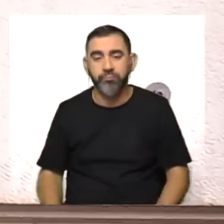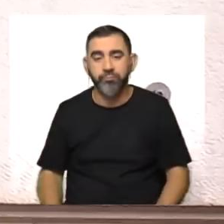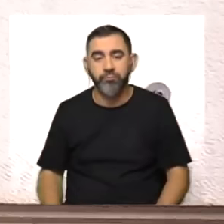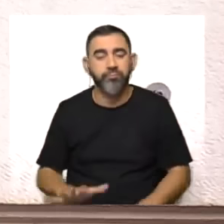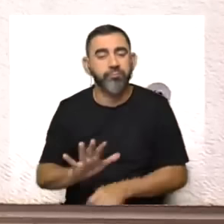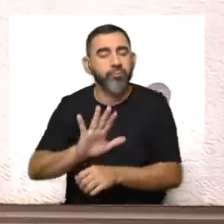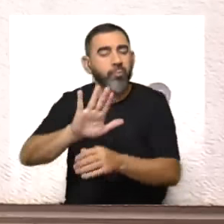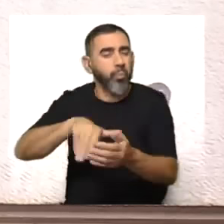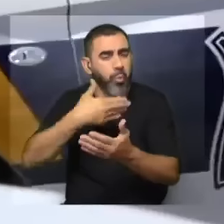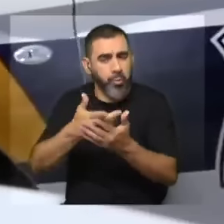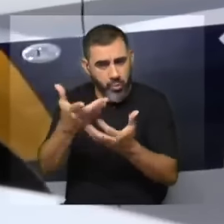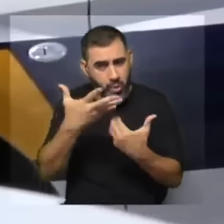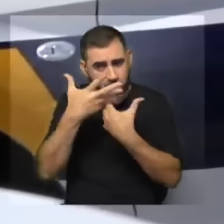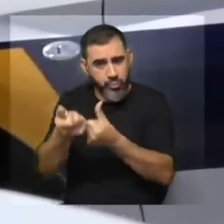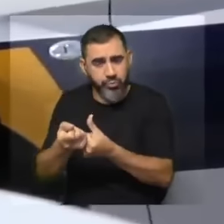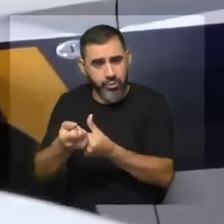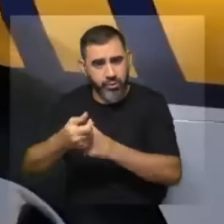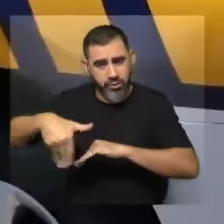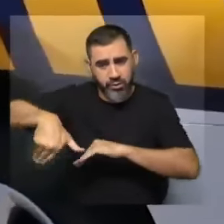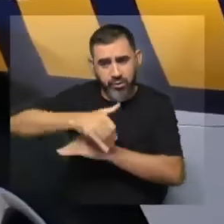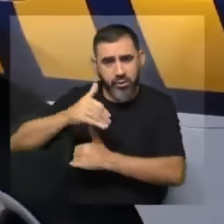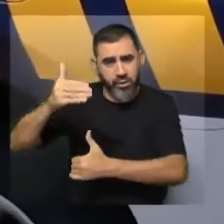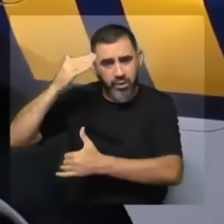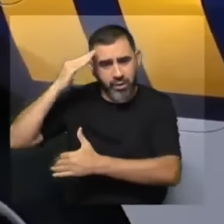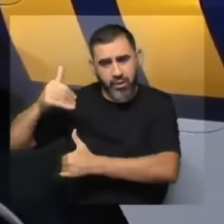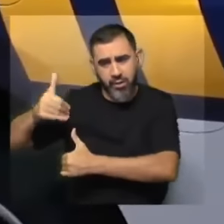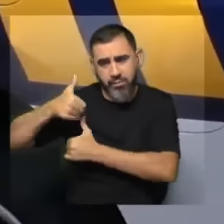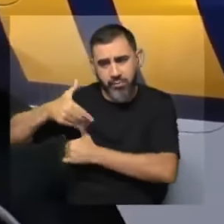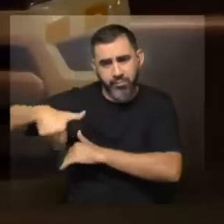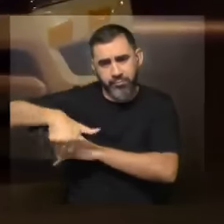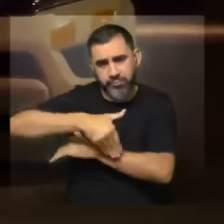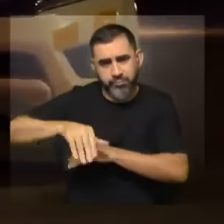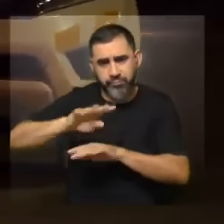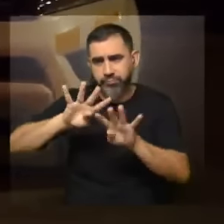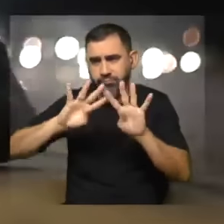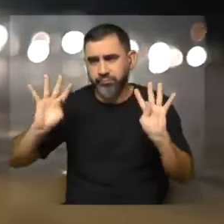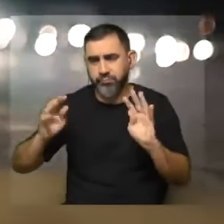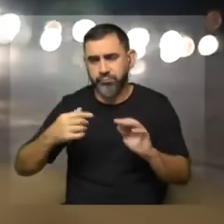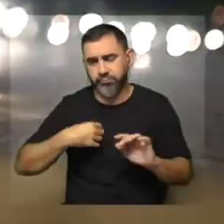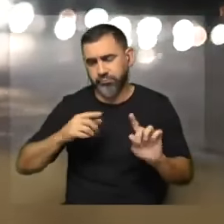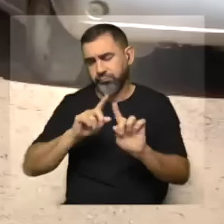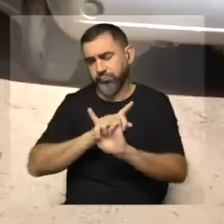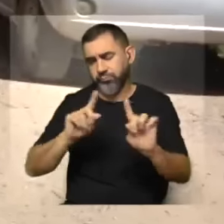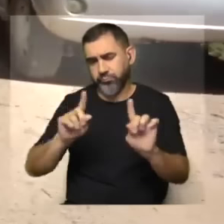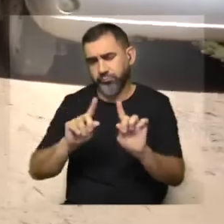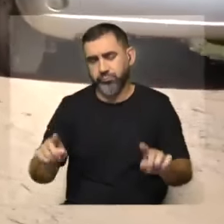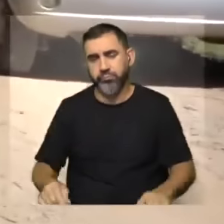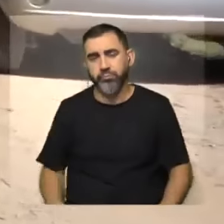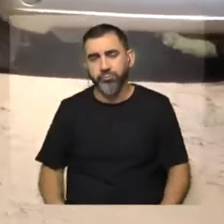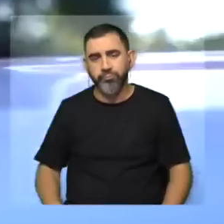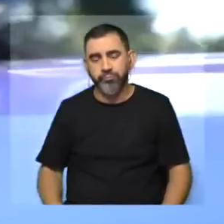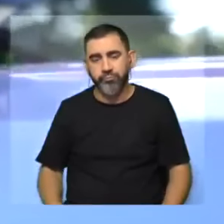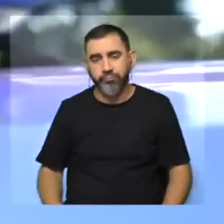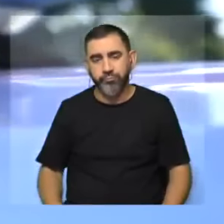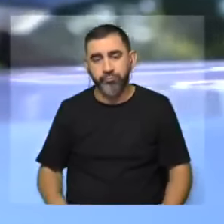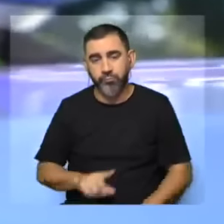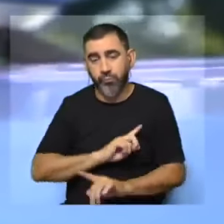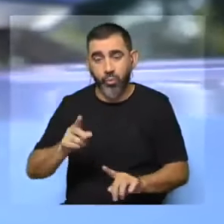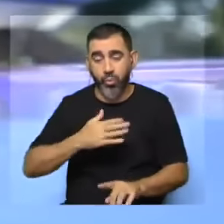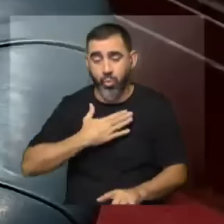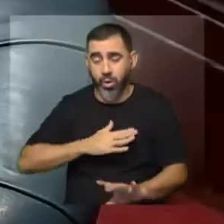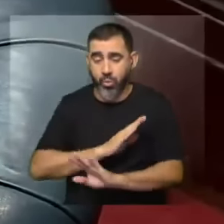una propuesta que acompañaría la de gandini la de gandini de que el ejército sea apoyo de la policí hasta ahora yo yo no estoy de